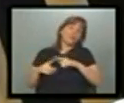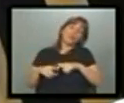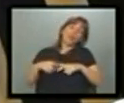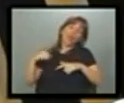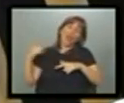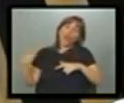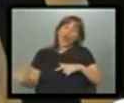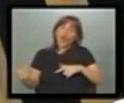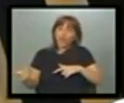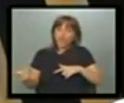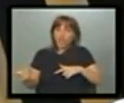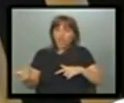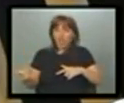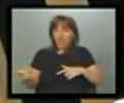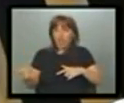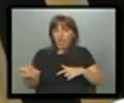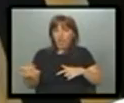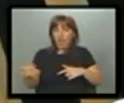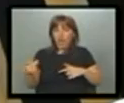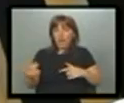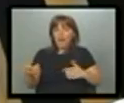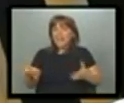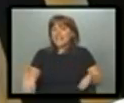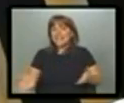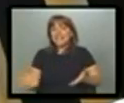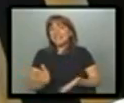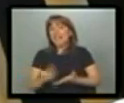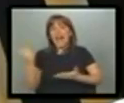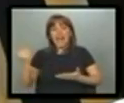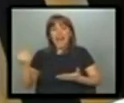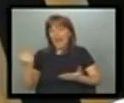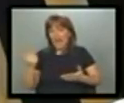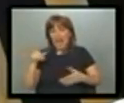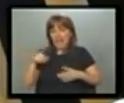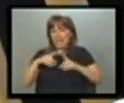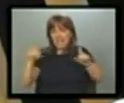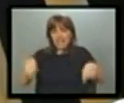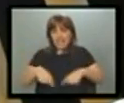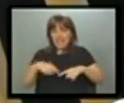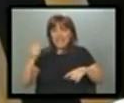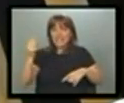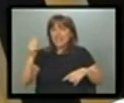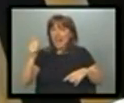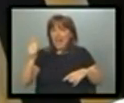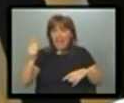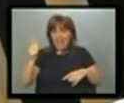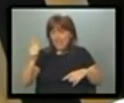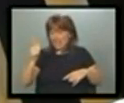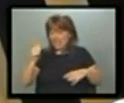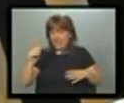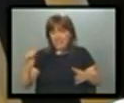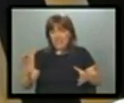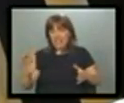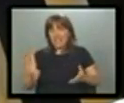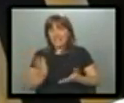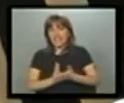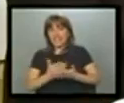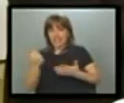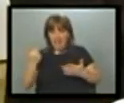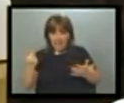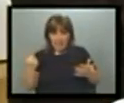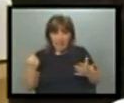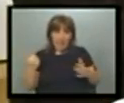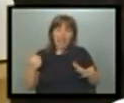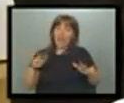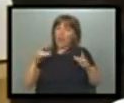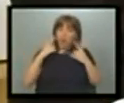ese expediente para qué es? Para expropiar. Ahora, lo que puede pasar, y te pido por favor, no te enojes, no se